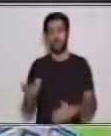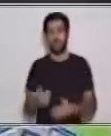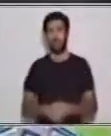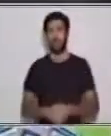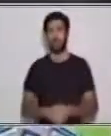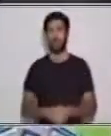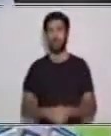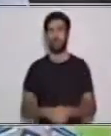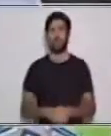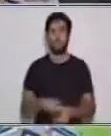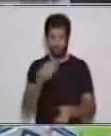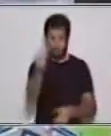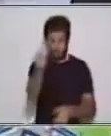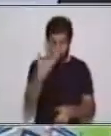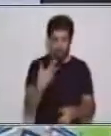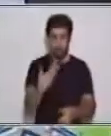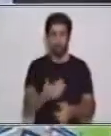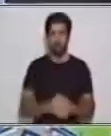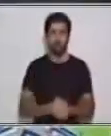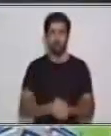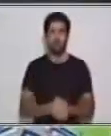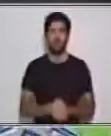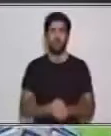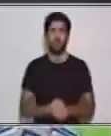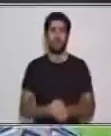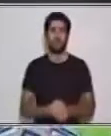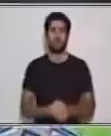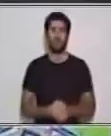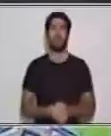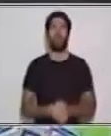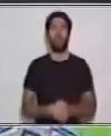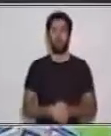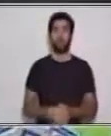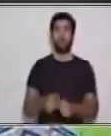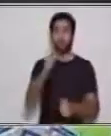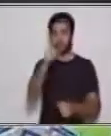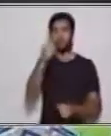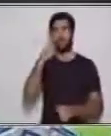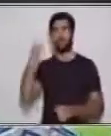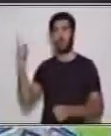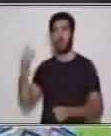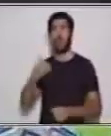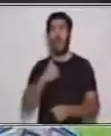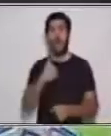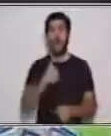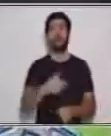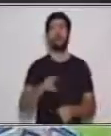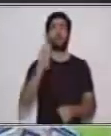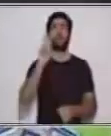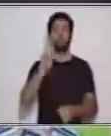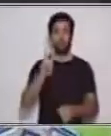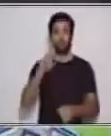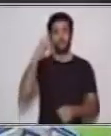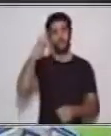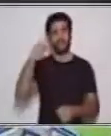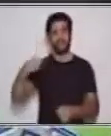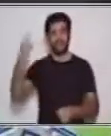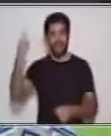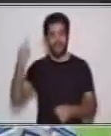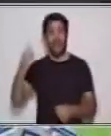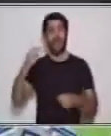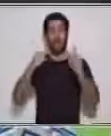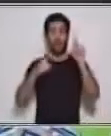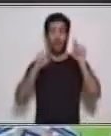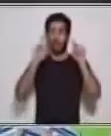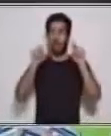y dila en voz alta. Entonces, aquí podemos observar que hay 2 días donde esta persona hizo la